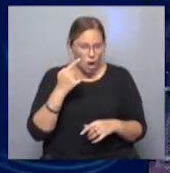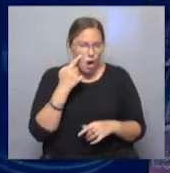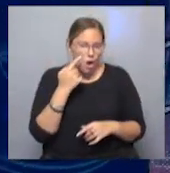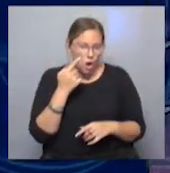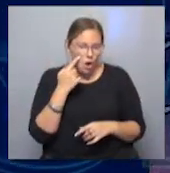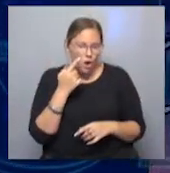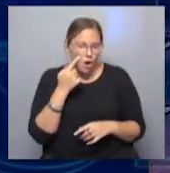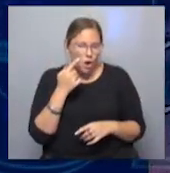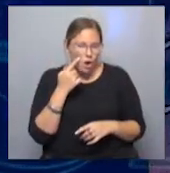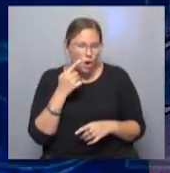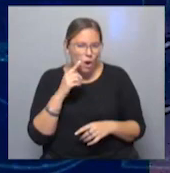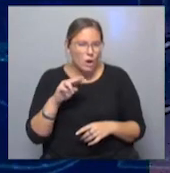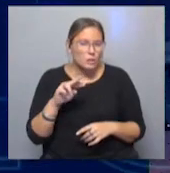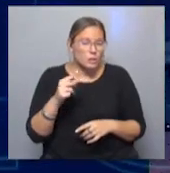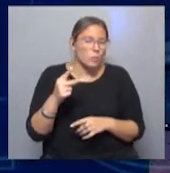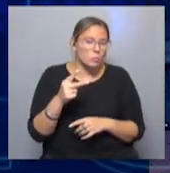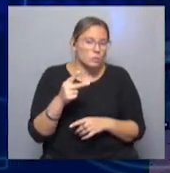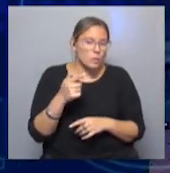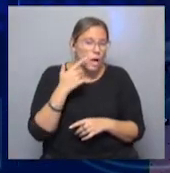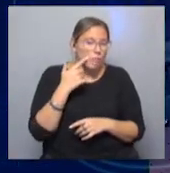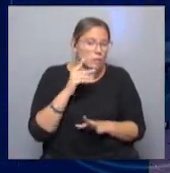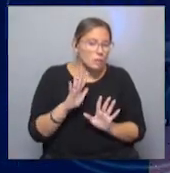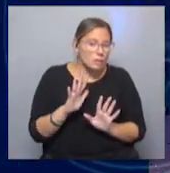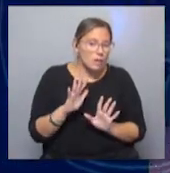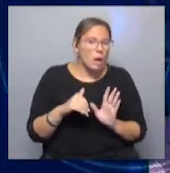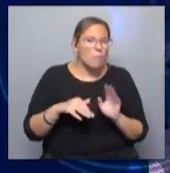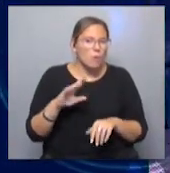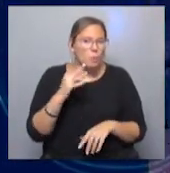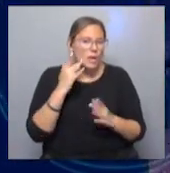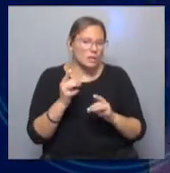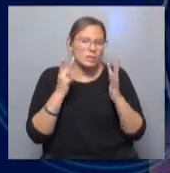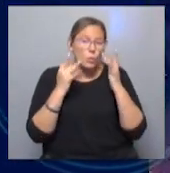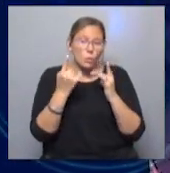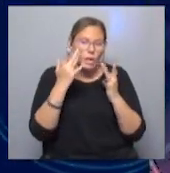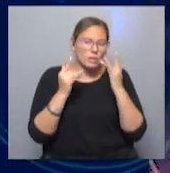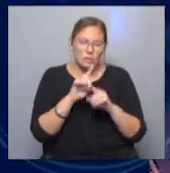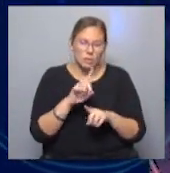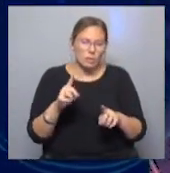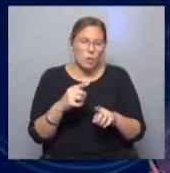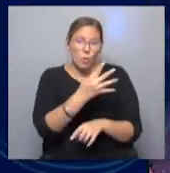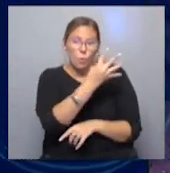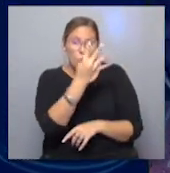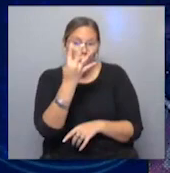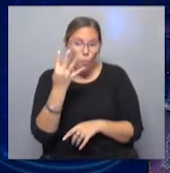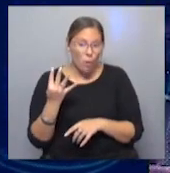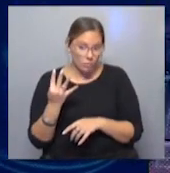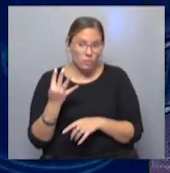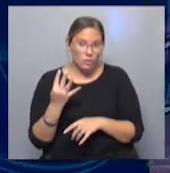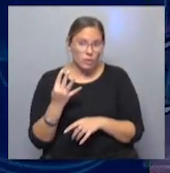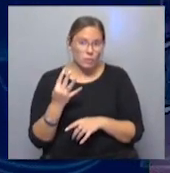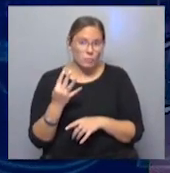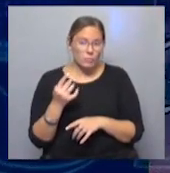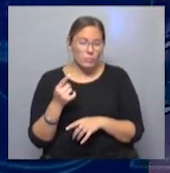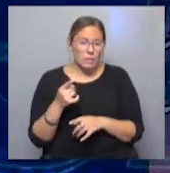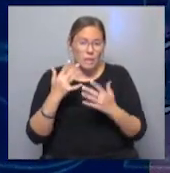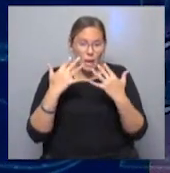conocido. La segunda pista es que, bueno, estoy con más de un artista en este momento. Estoy con cuatro. Y